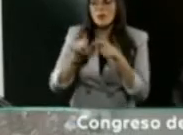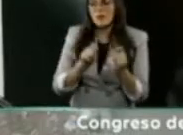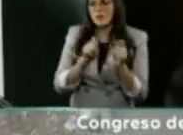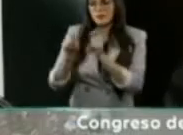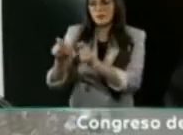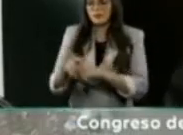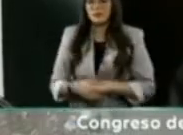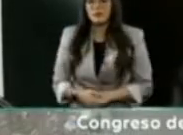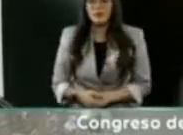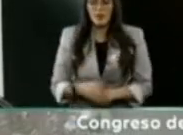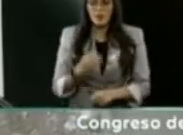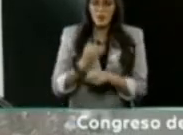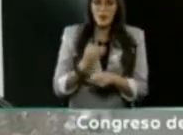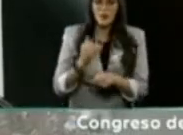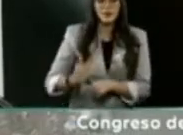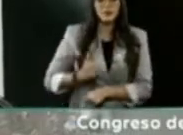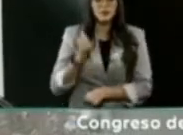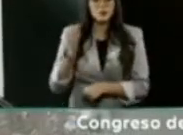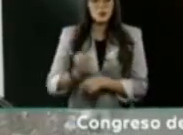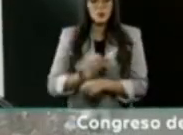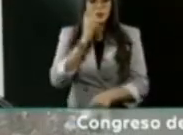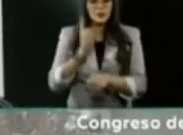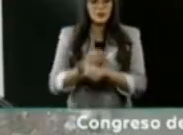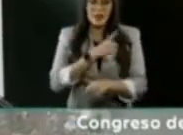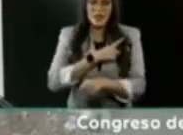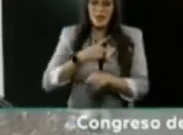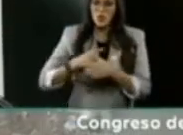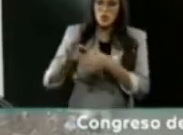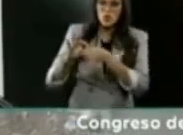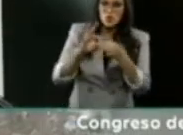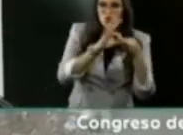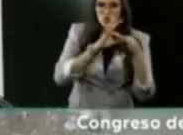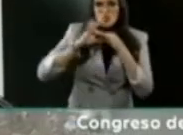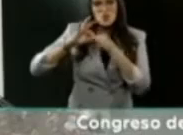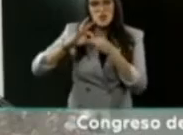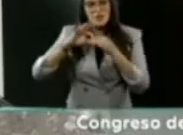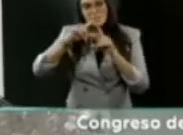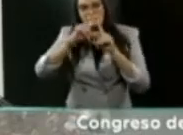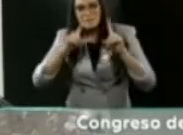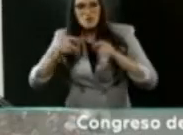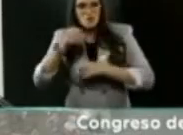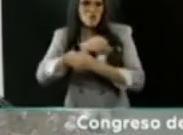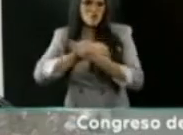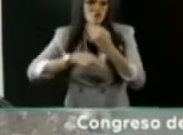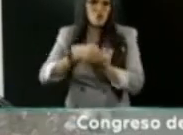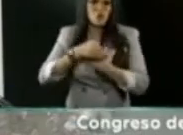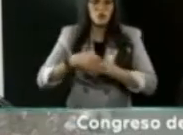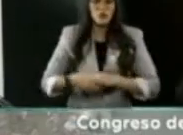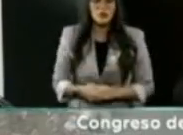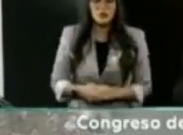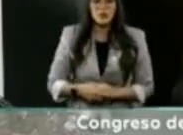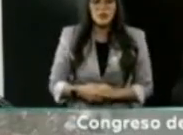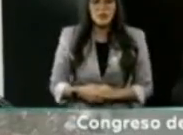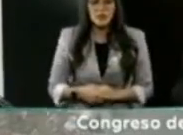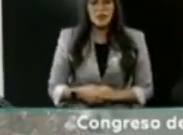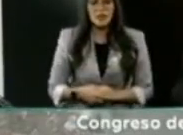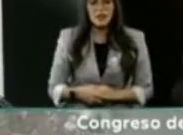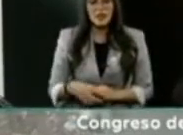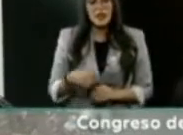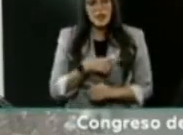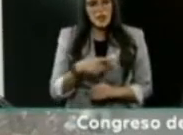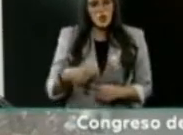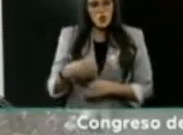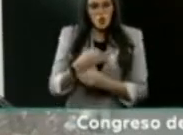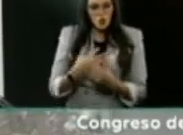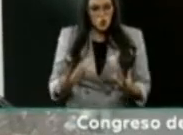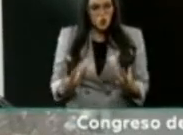salido a defender verdaderamente con argumentos serios, sólidos, a Genaro García Luna. Es decir, es un hombre que se